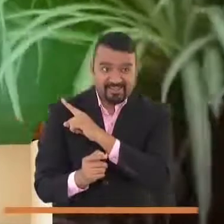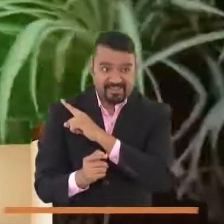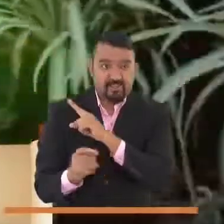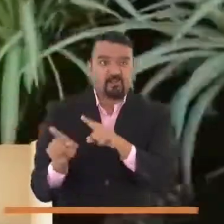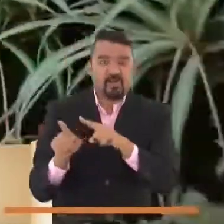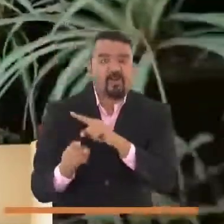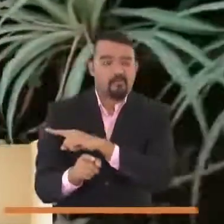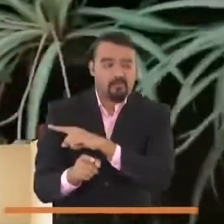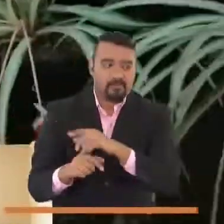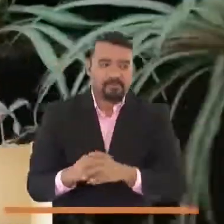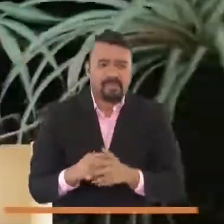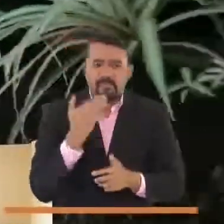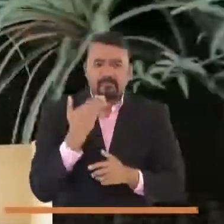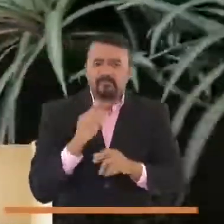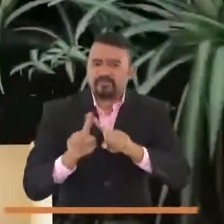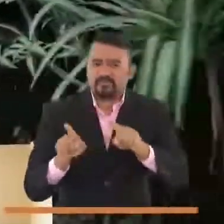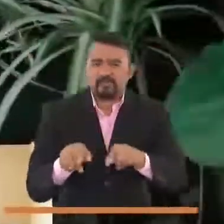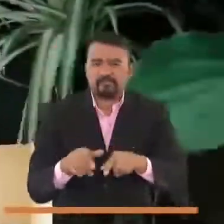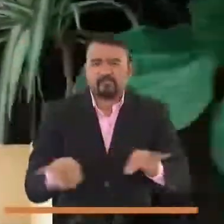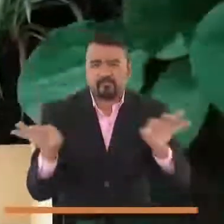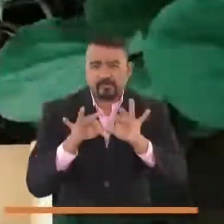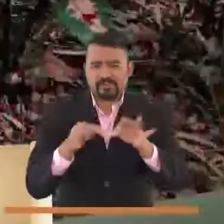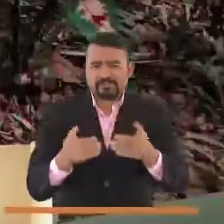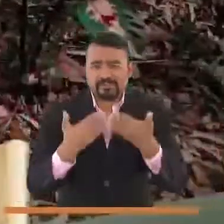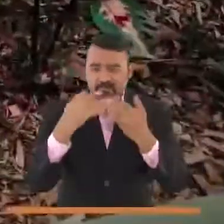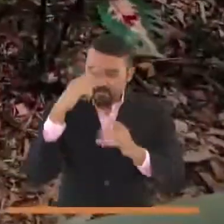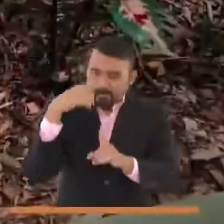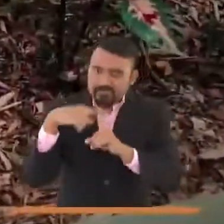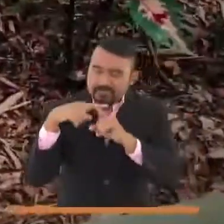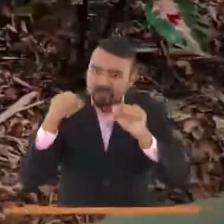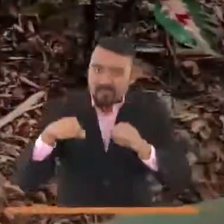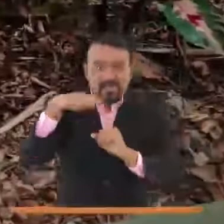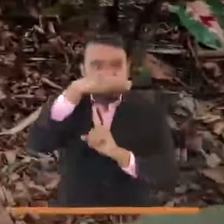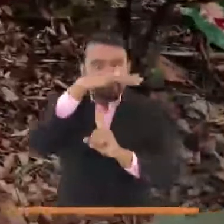producir efectos positivos en el medio ambiente del sector.